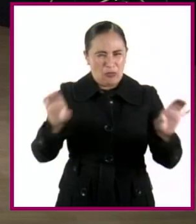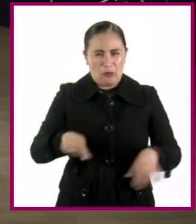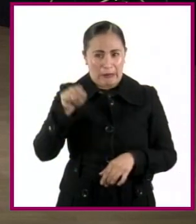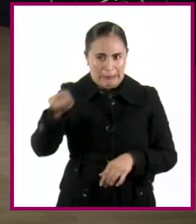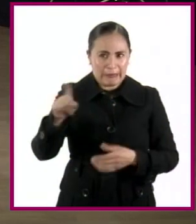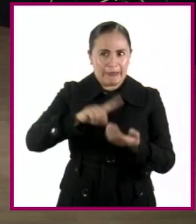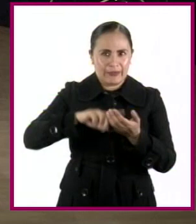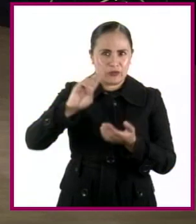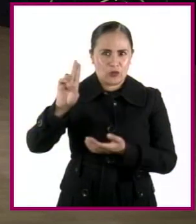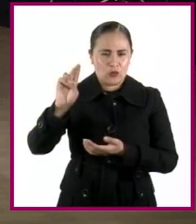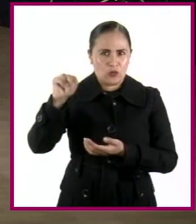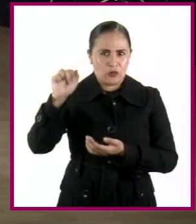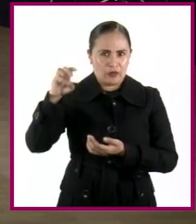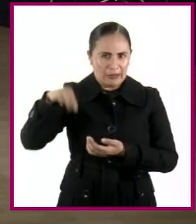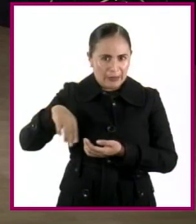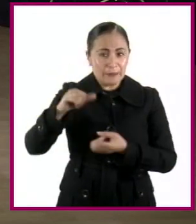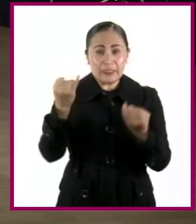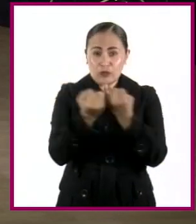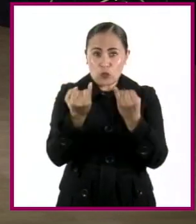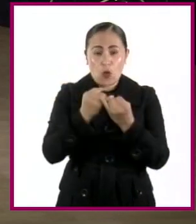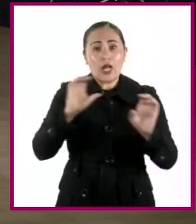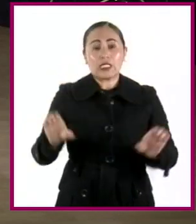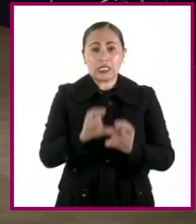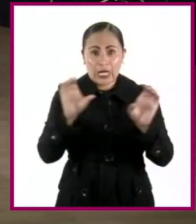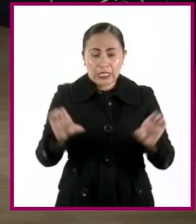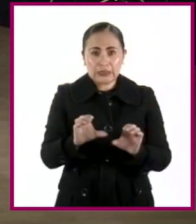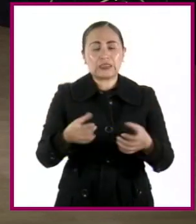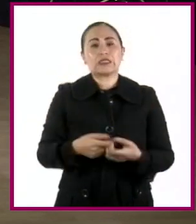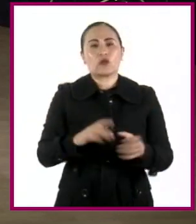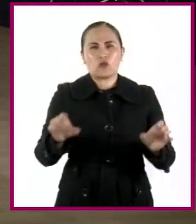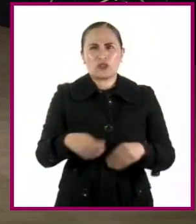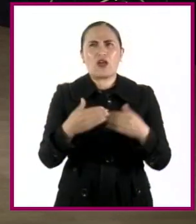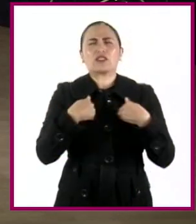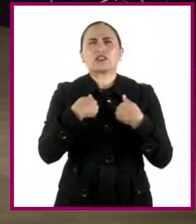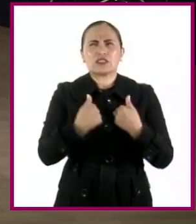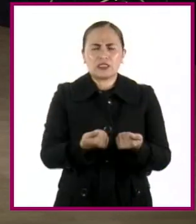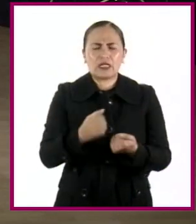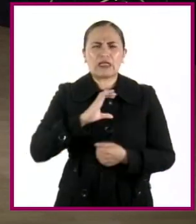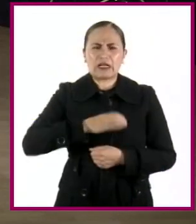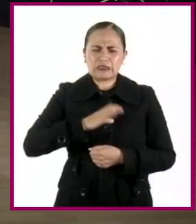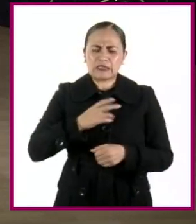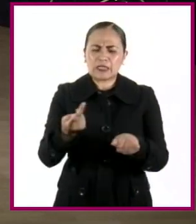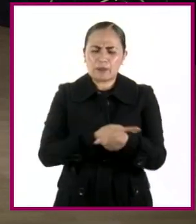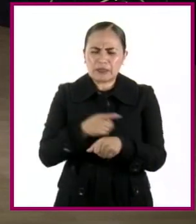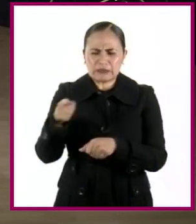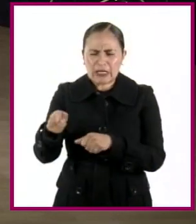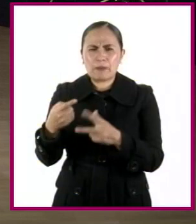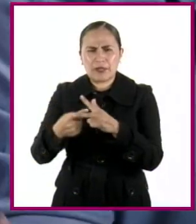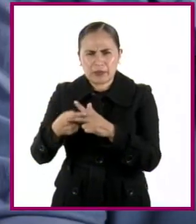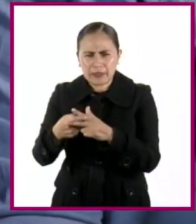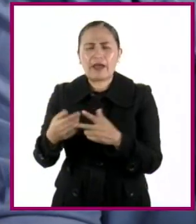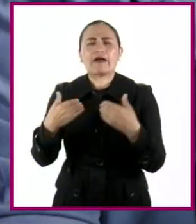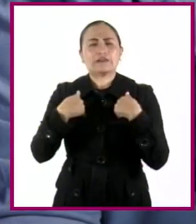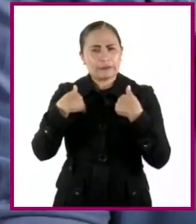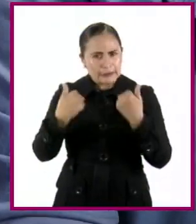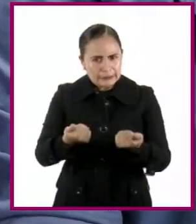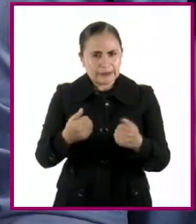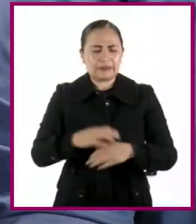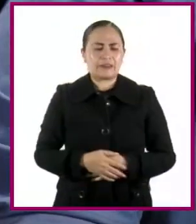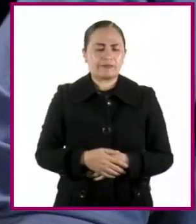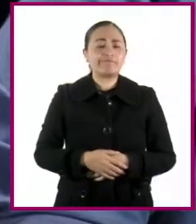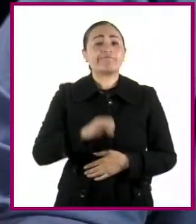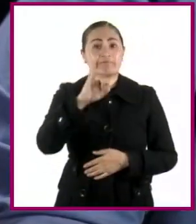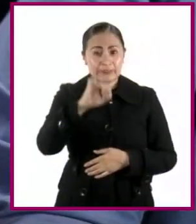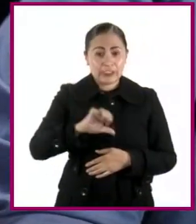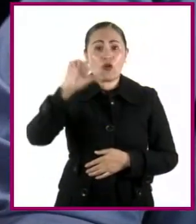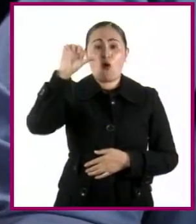Hasta el cáncer se puede entender con matemáticas, ¿eh? Esa sí no me la sabía. ¿Cómo ves, Ismara? No, pues wow, ¿eh? La verdad es que tengo que aceptarlo, Ernesto.